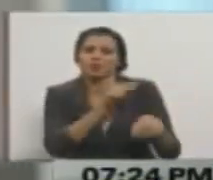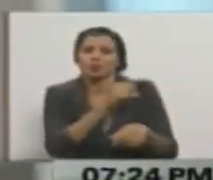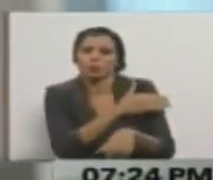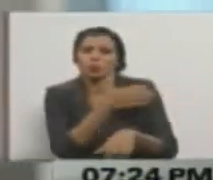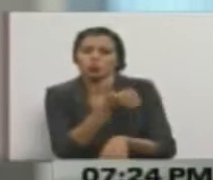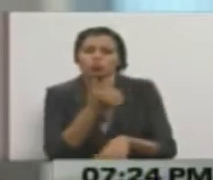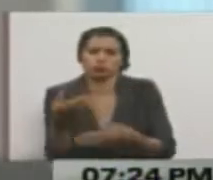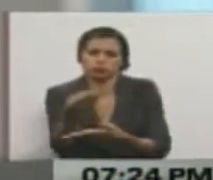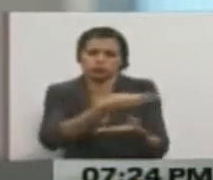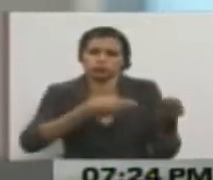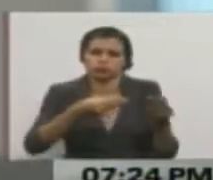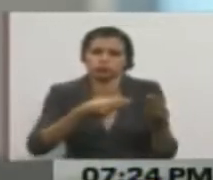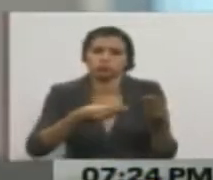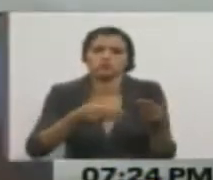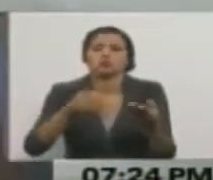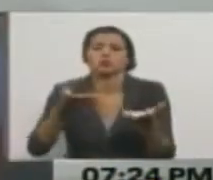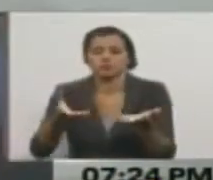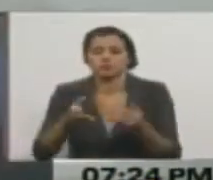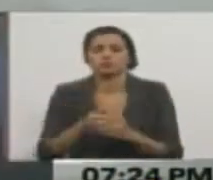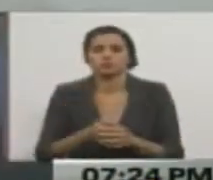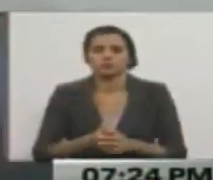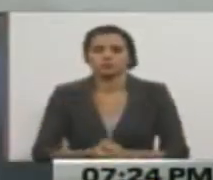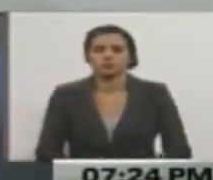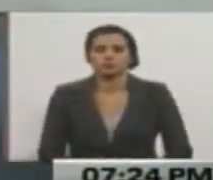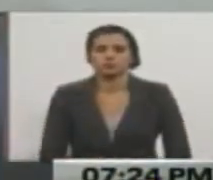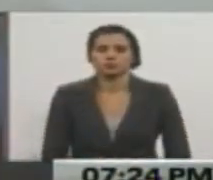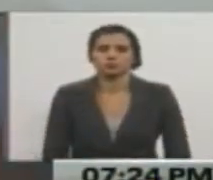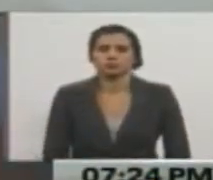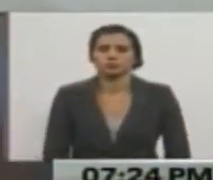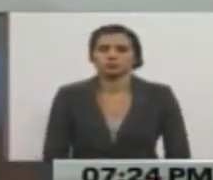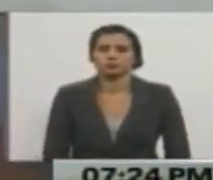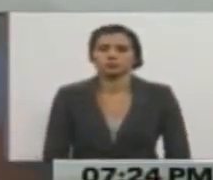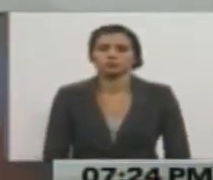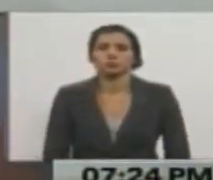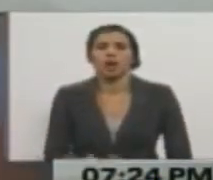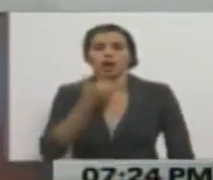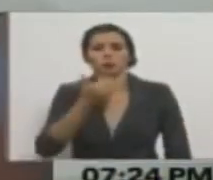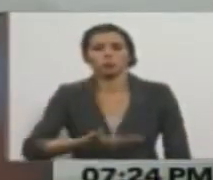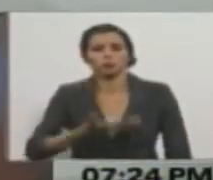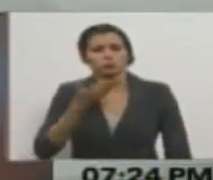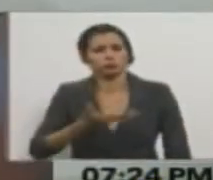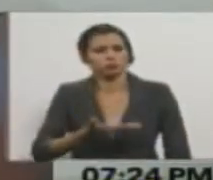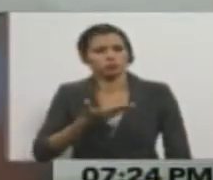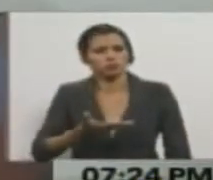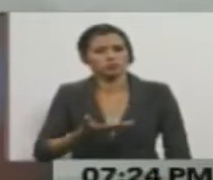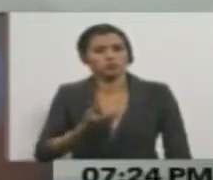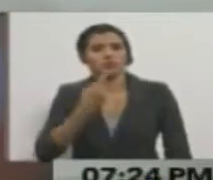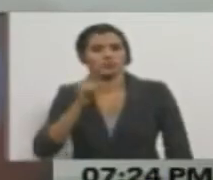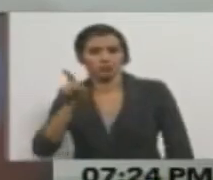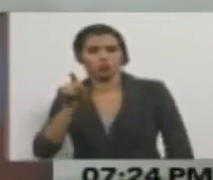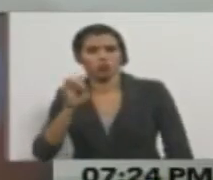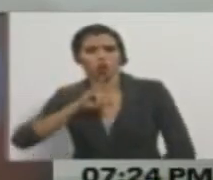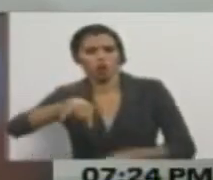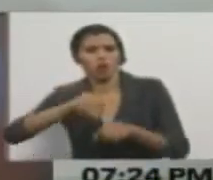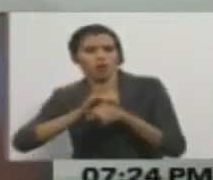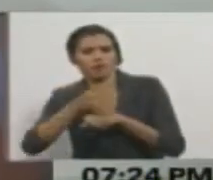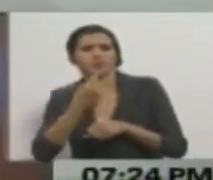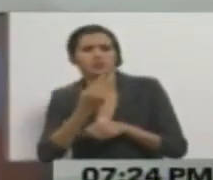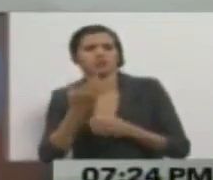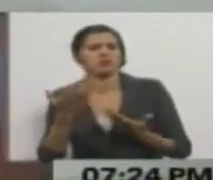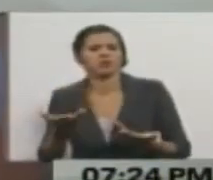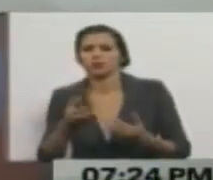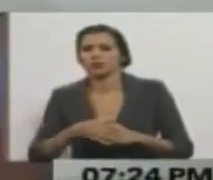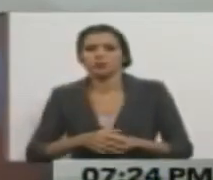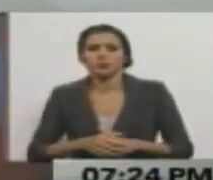del referéndum revocatorio por parte de la izquierda venezolana. Un aspecto fundamental dicho por Jorge Rodríguez es precisamente el